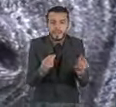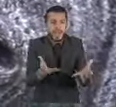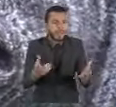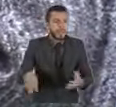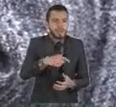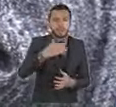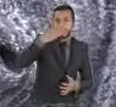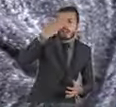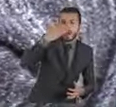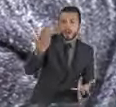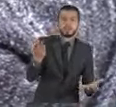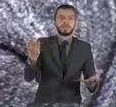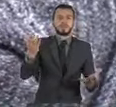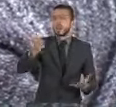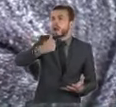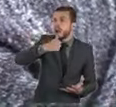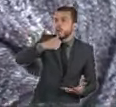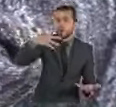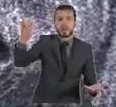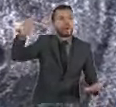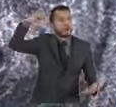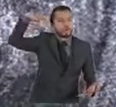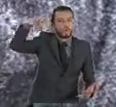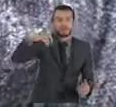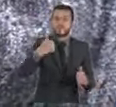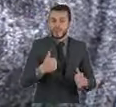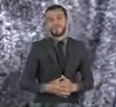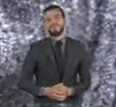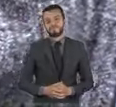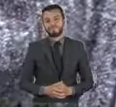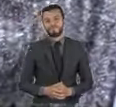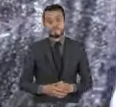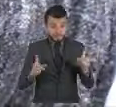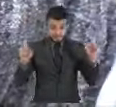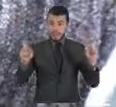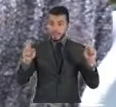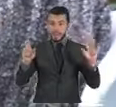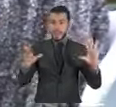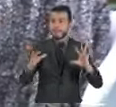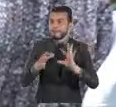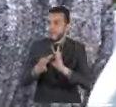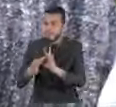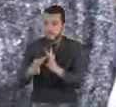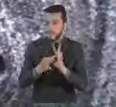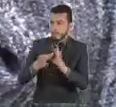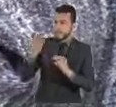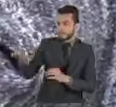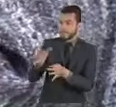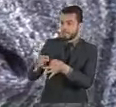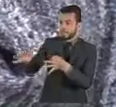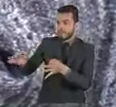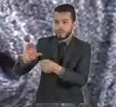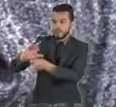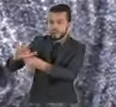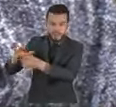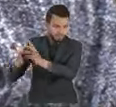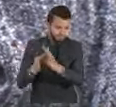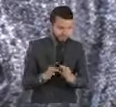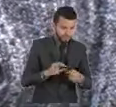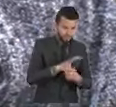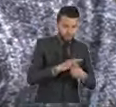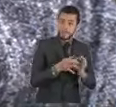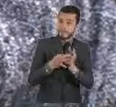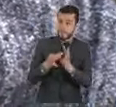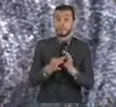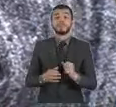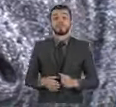con un buen sistema de abastecimiento, con un sistema de conectividad extraordinario. En el siglo XXI,